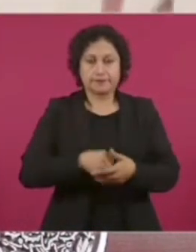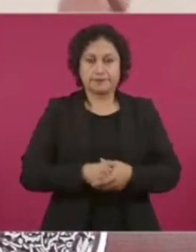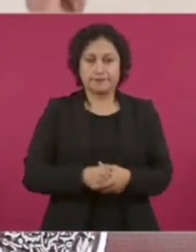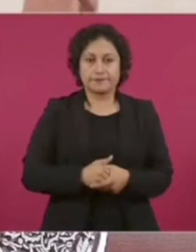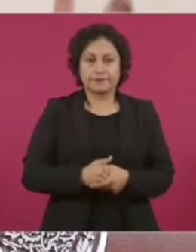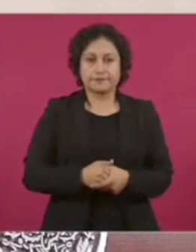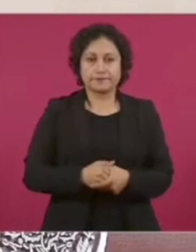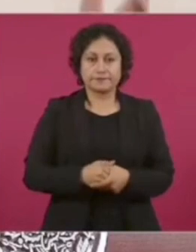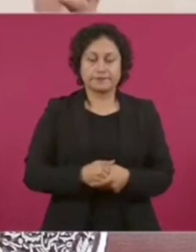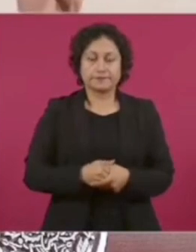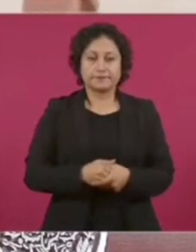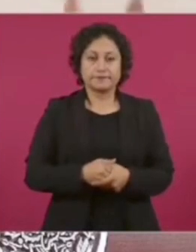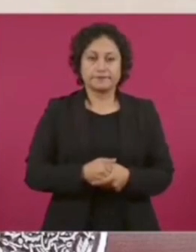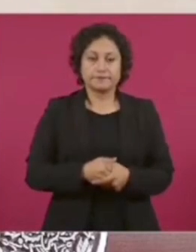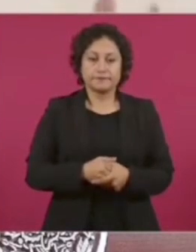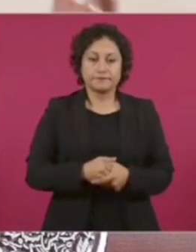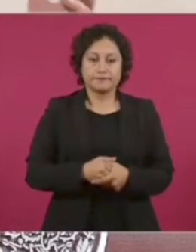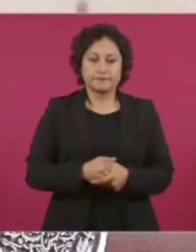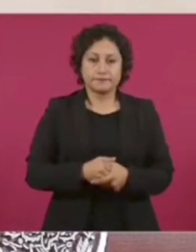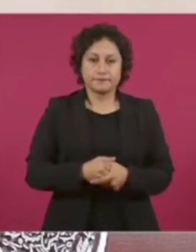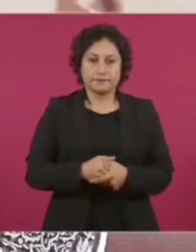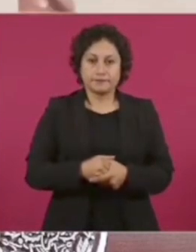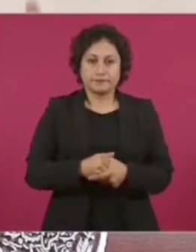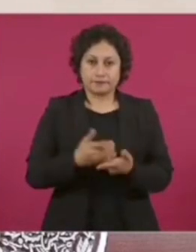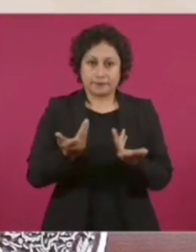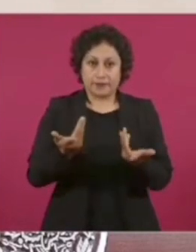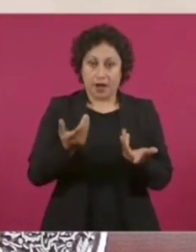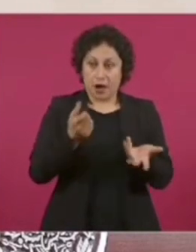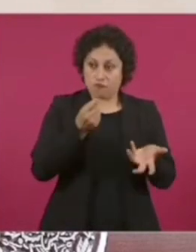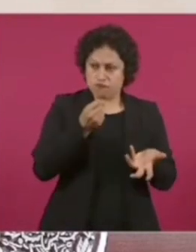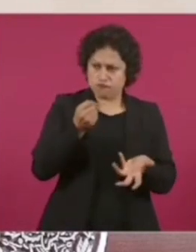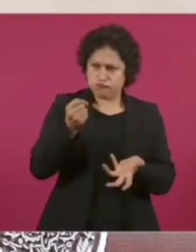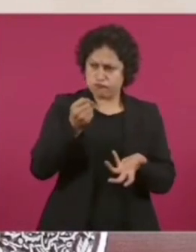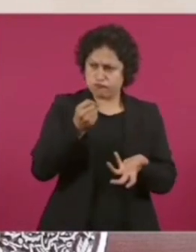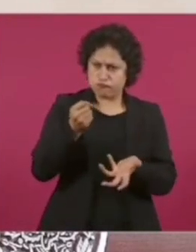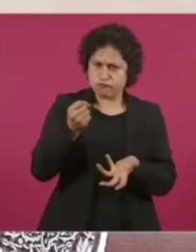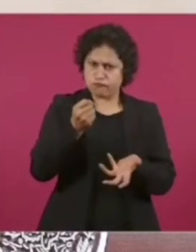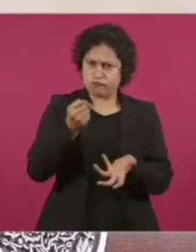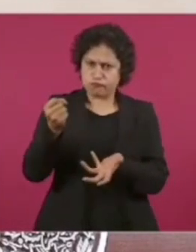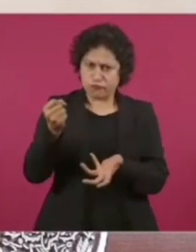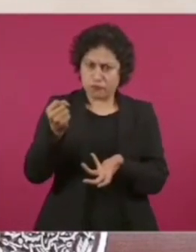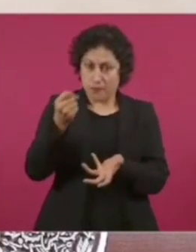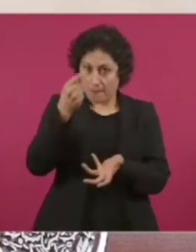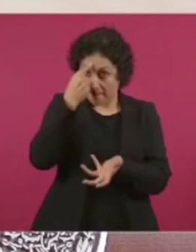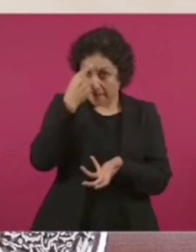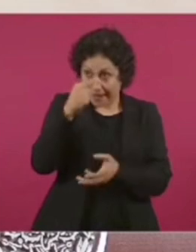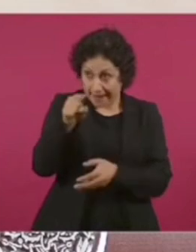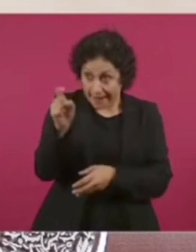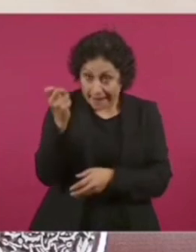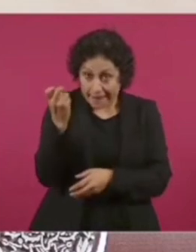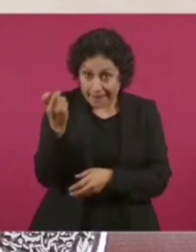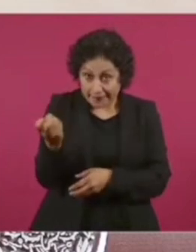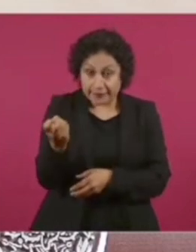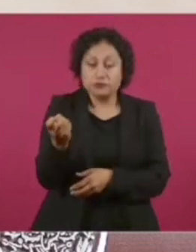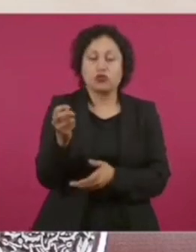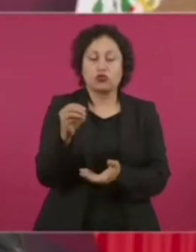se destinaba y se sigue destinando mucho dinero público para eso,